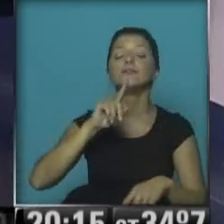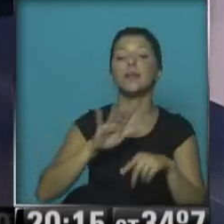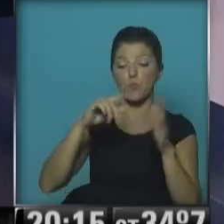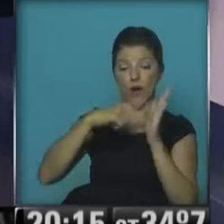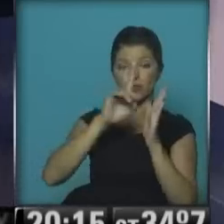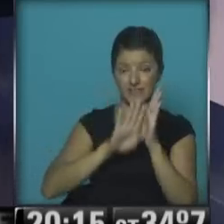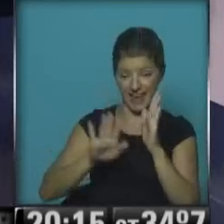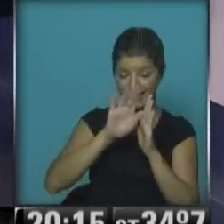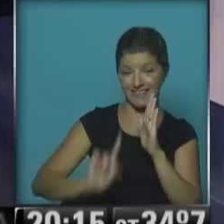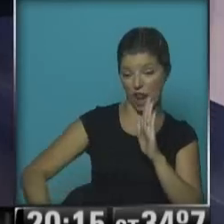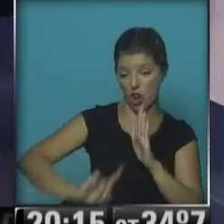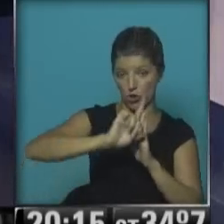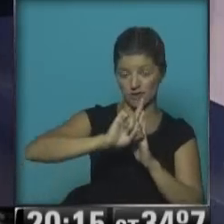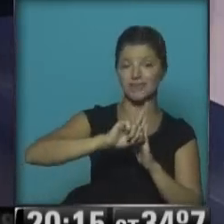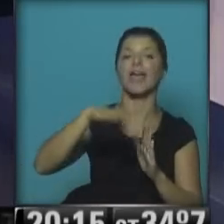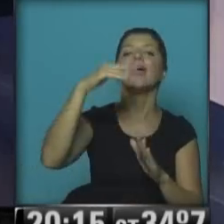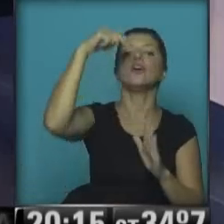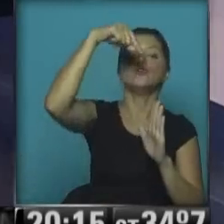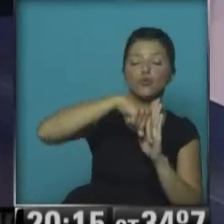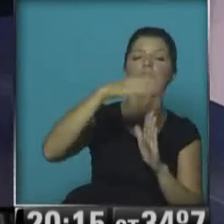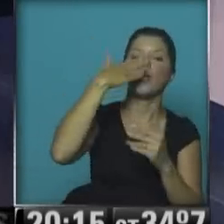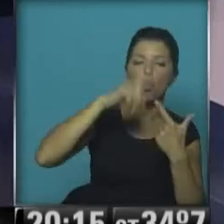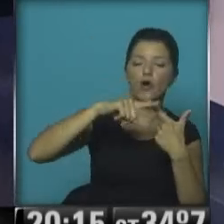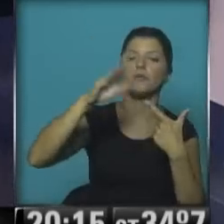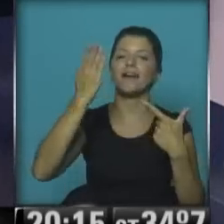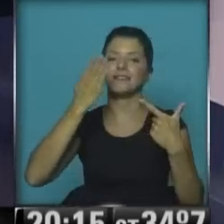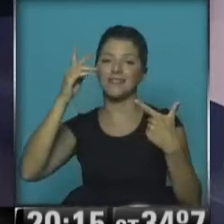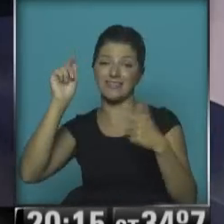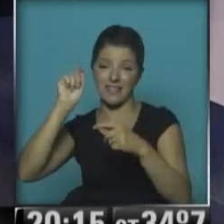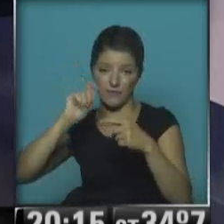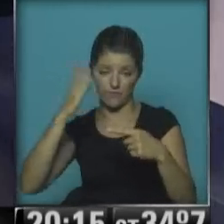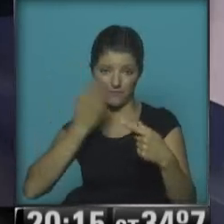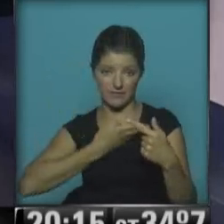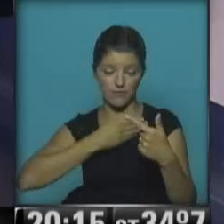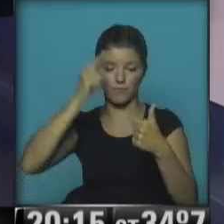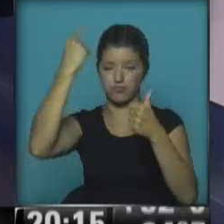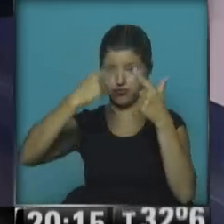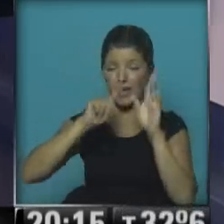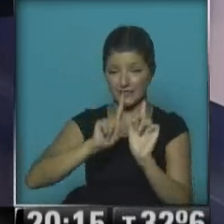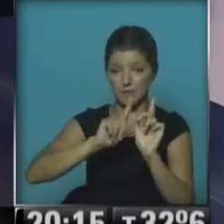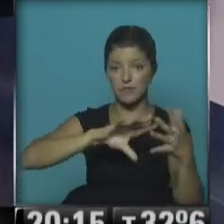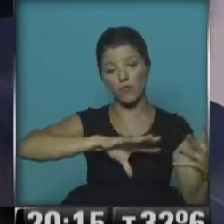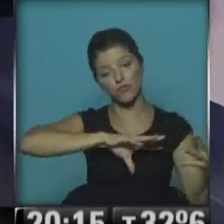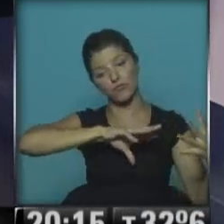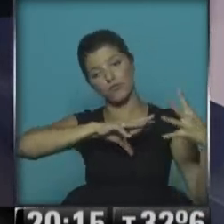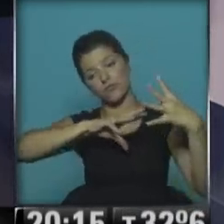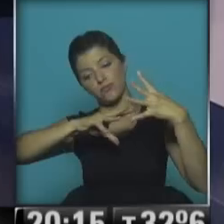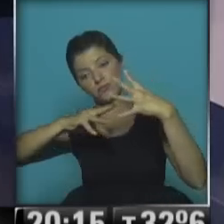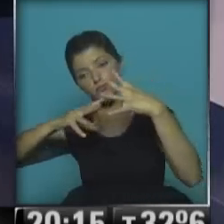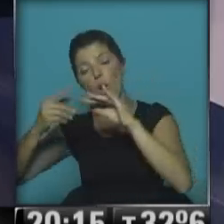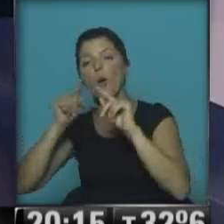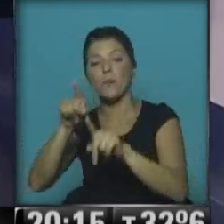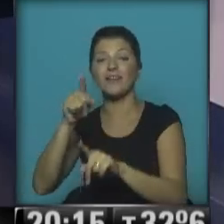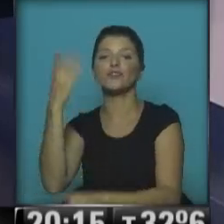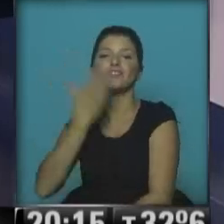Buenos Aires, sur de Córdoba, sur de Santa Fe, el este de San Luis. Estas tormentas se están desplazando hacia el este, por lo tanto en la zona sur de Santa Fe va